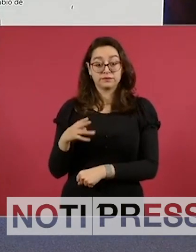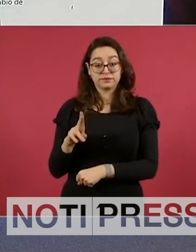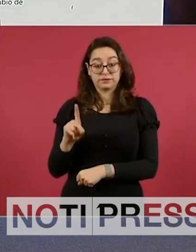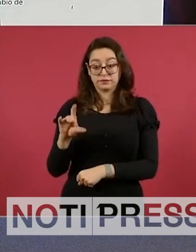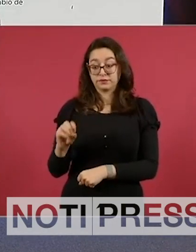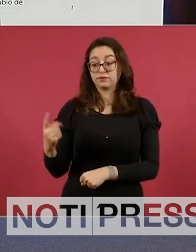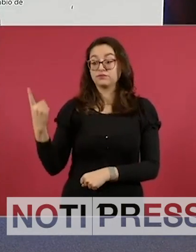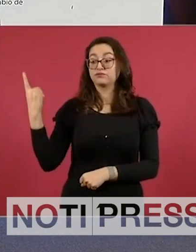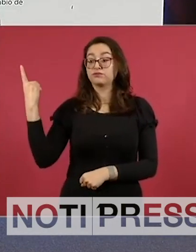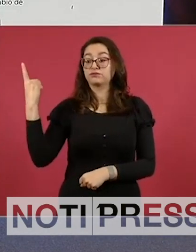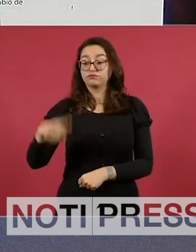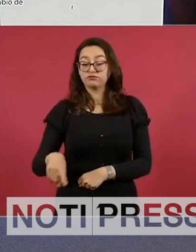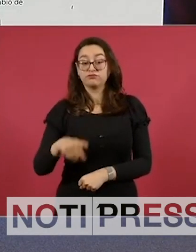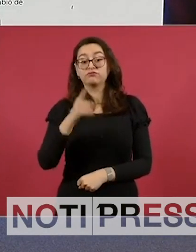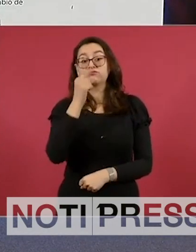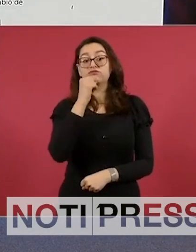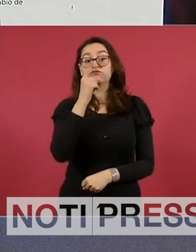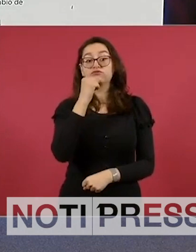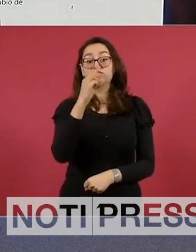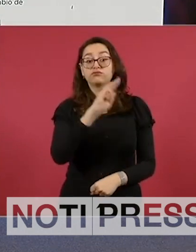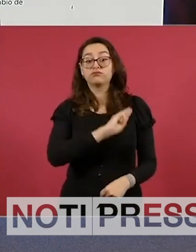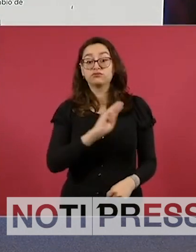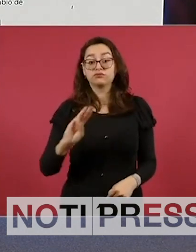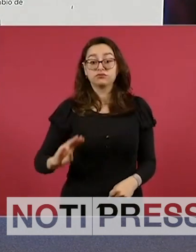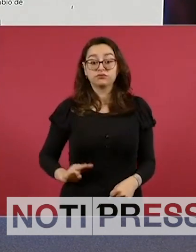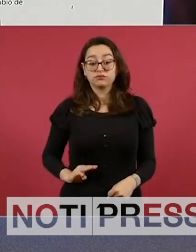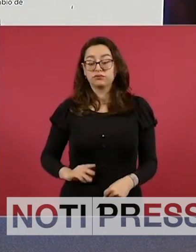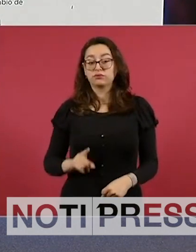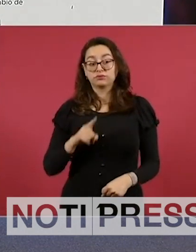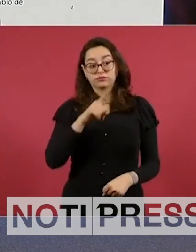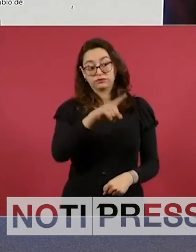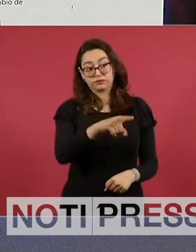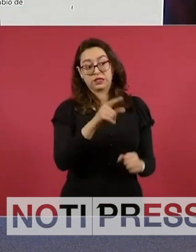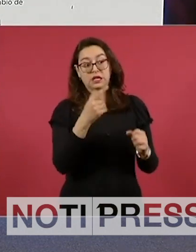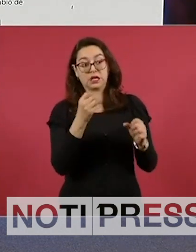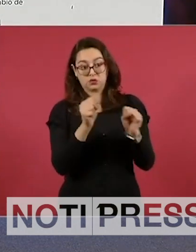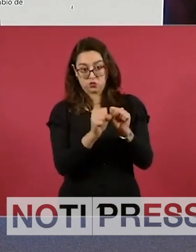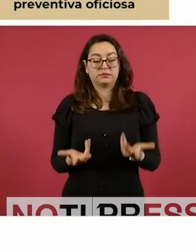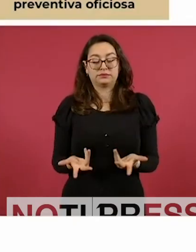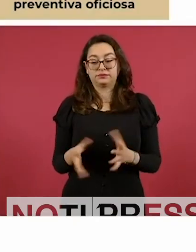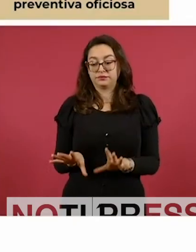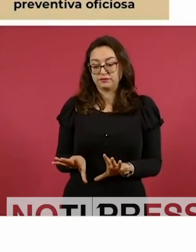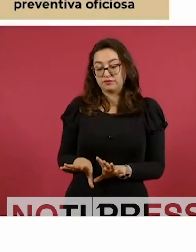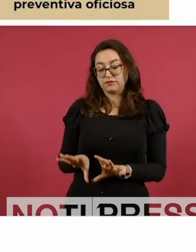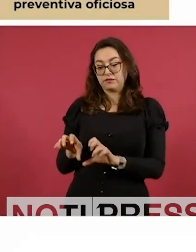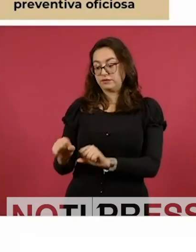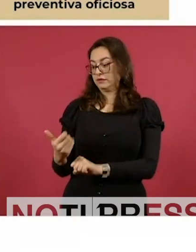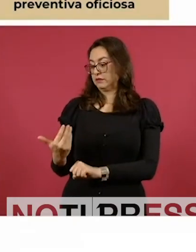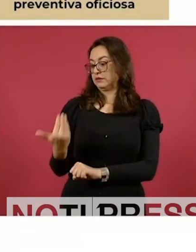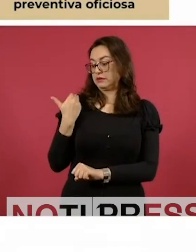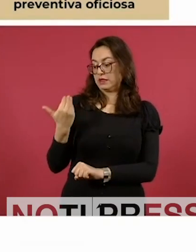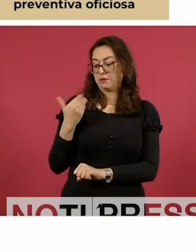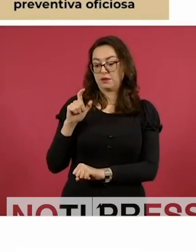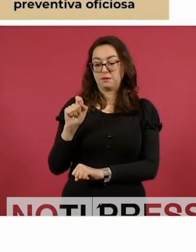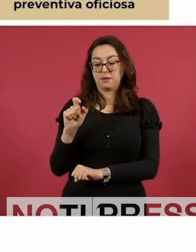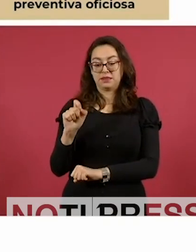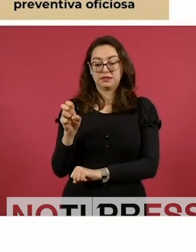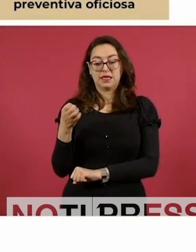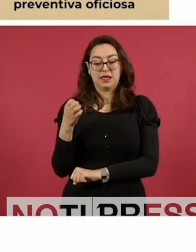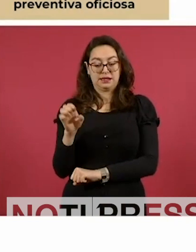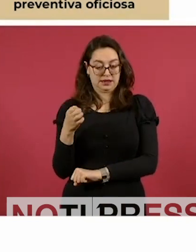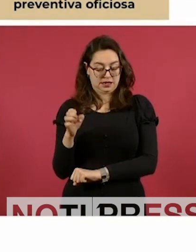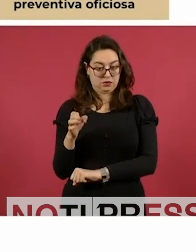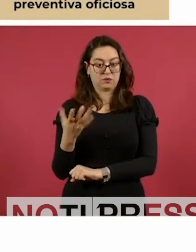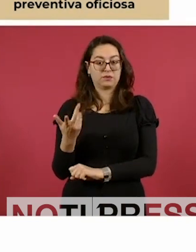se presentan en la conferencia matutina, siempre que hay algún tipo de dato sensible, ¿no? Dato personal,